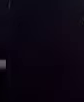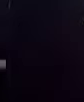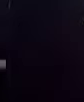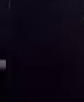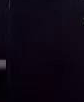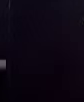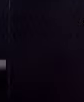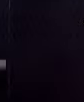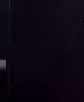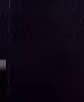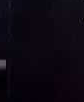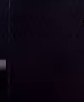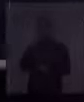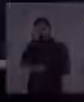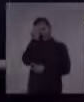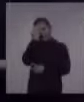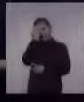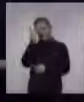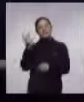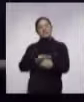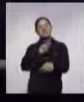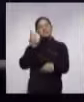Y vamos, ¿qué le parece a conocer lo que ha